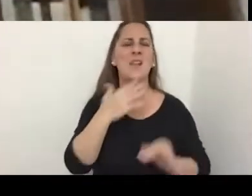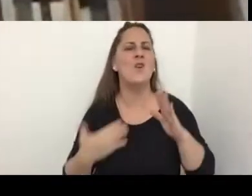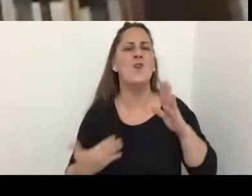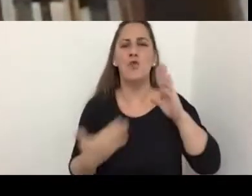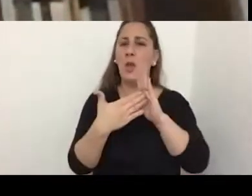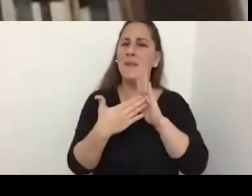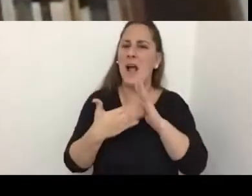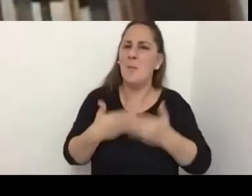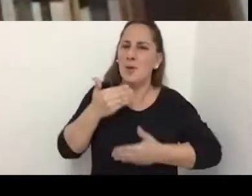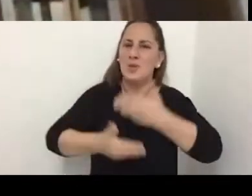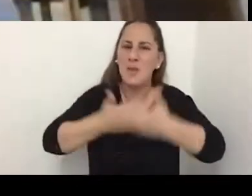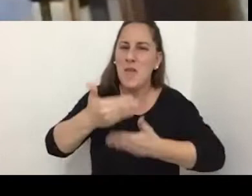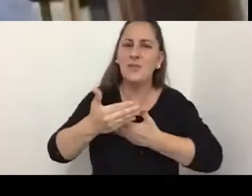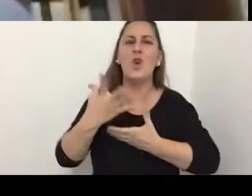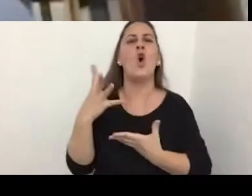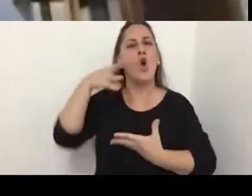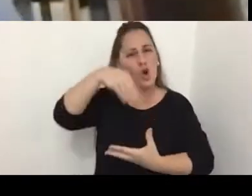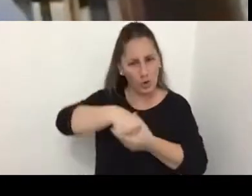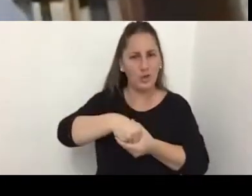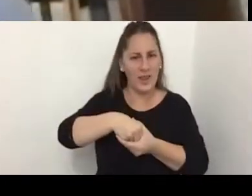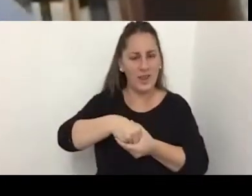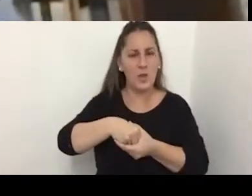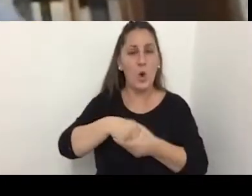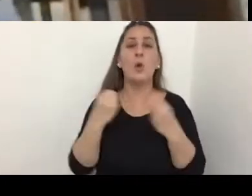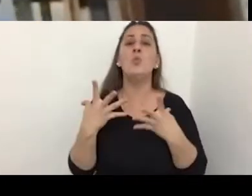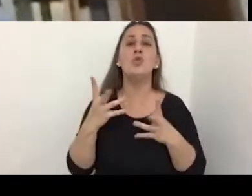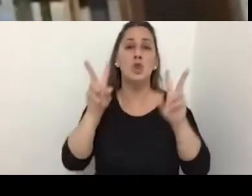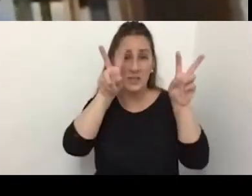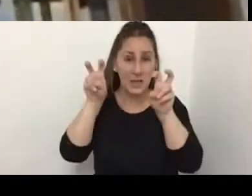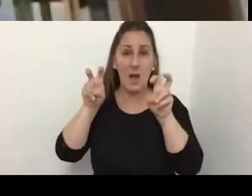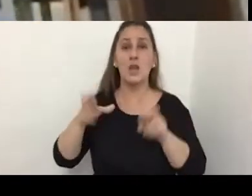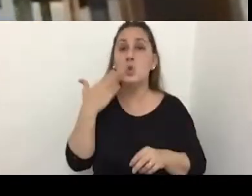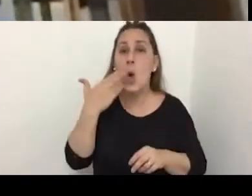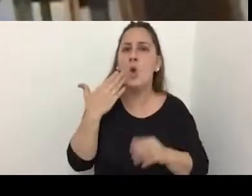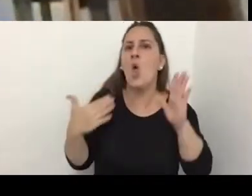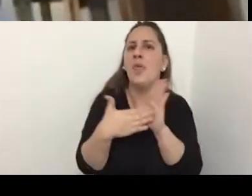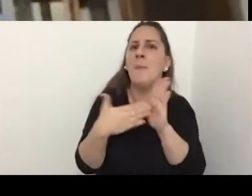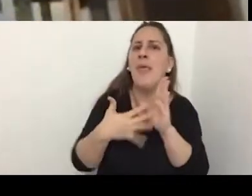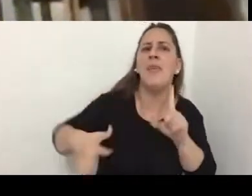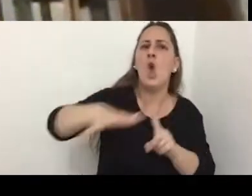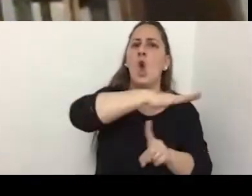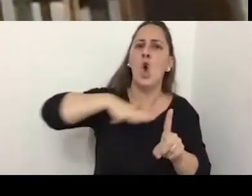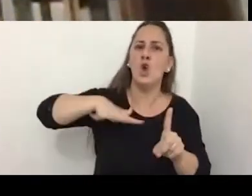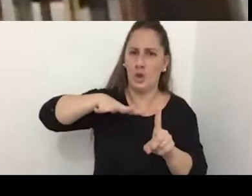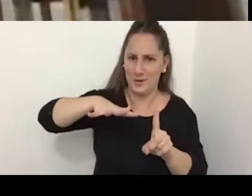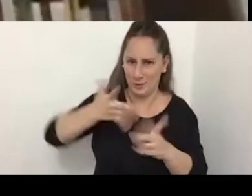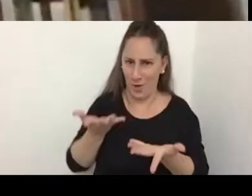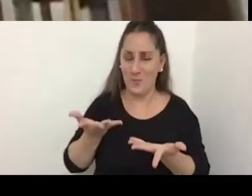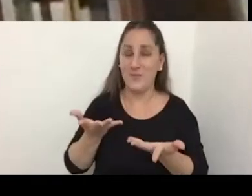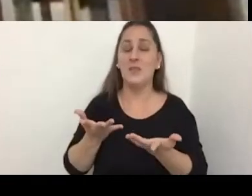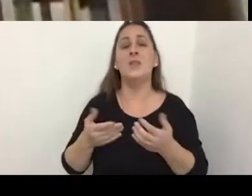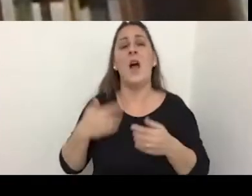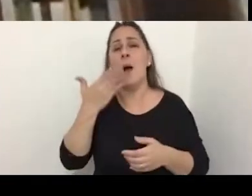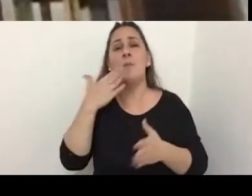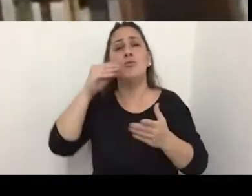sustancial de los contenidos, porque muchas de las cuestiones que yo voy a hablar se dan en determinados contextos. Y cuando hablamos de los